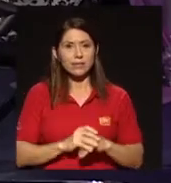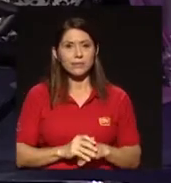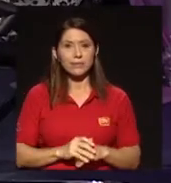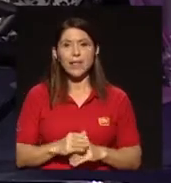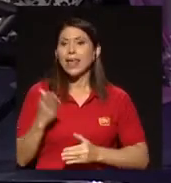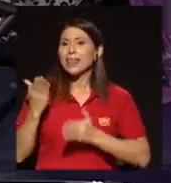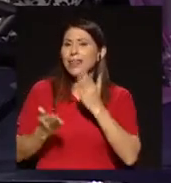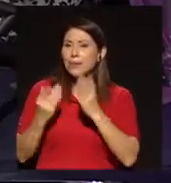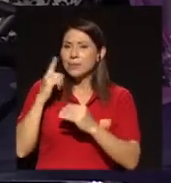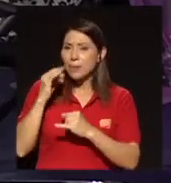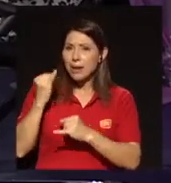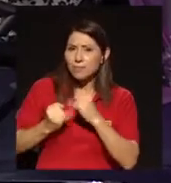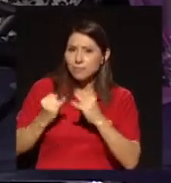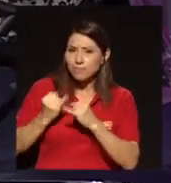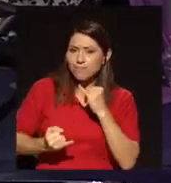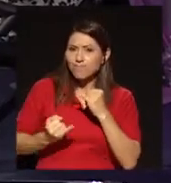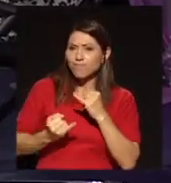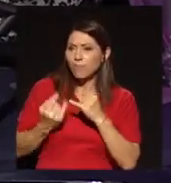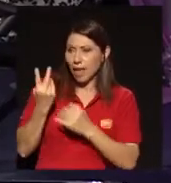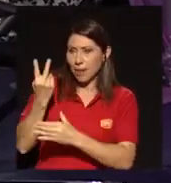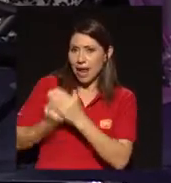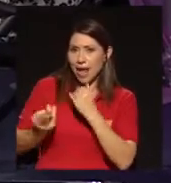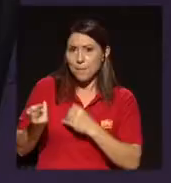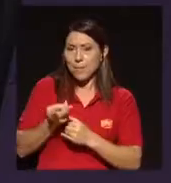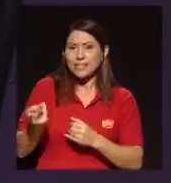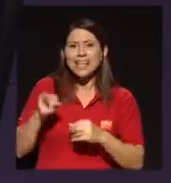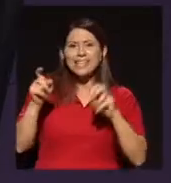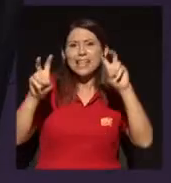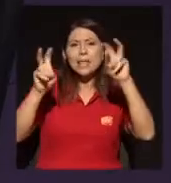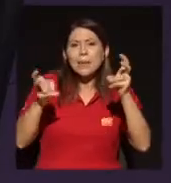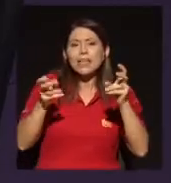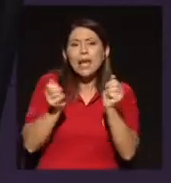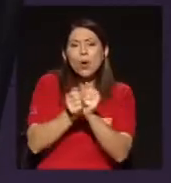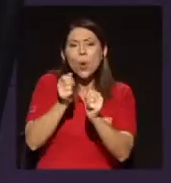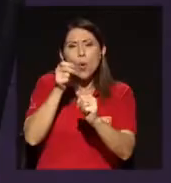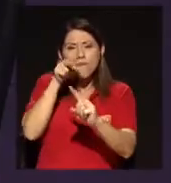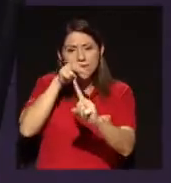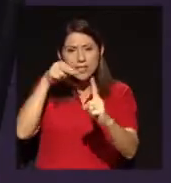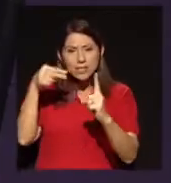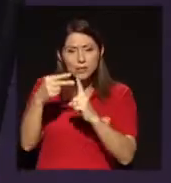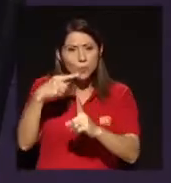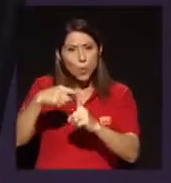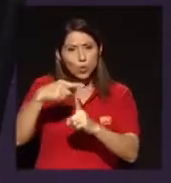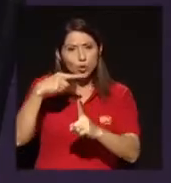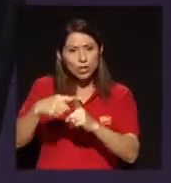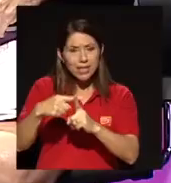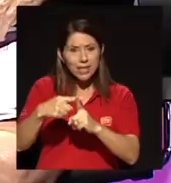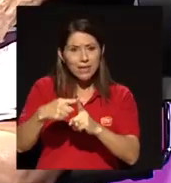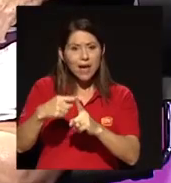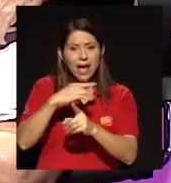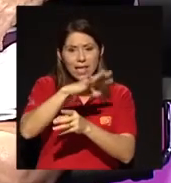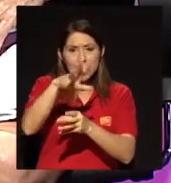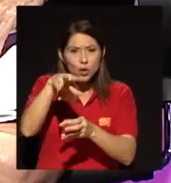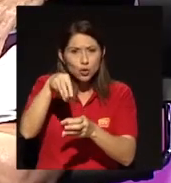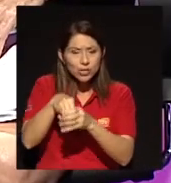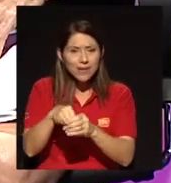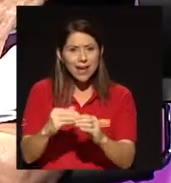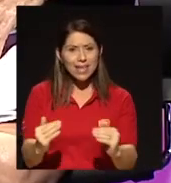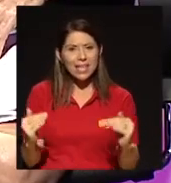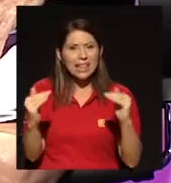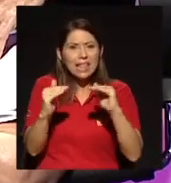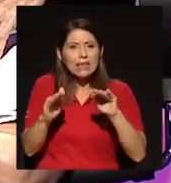ambas, ¿cómo se puede abordar esa temática desde una visión positiva, desde una visión inclusiva y